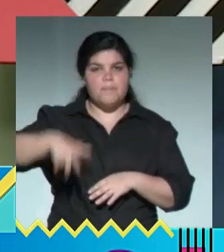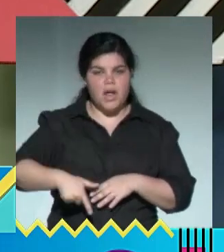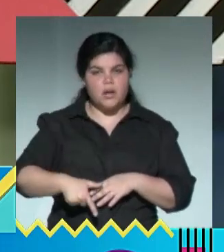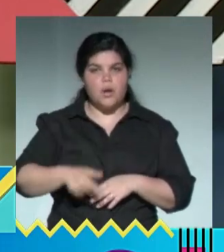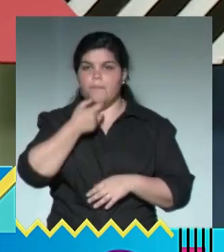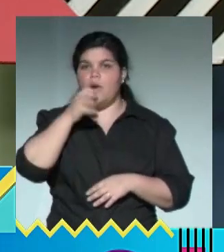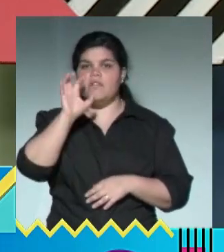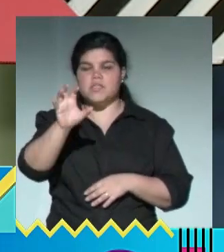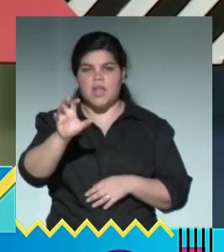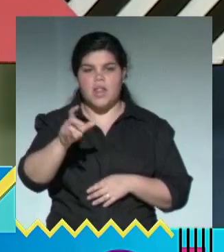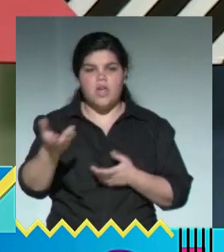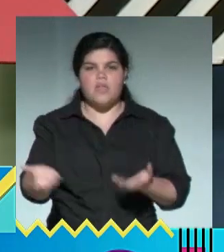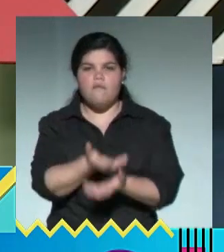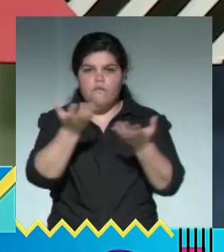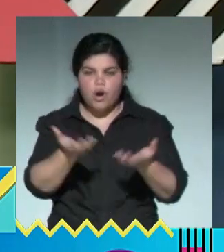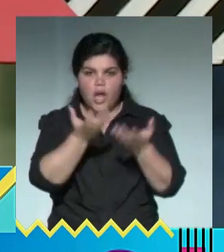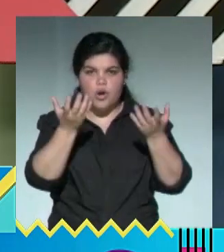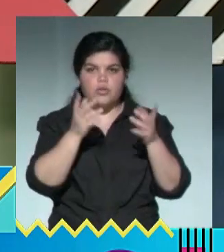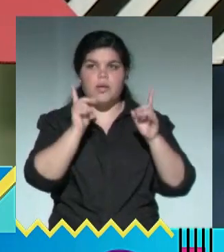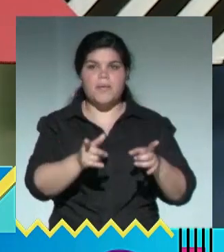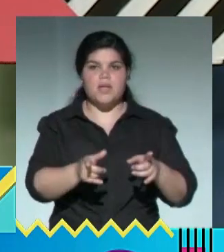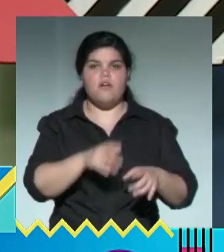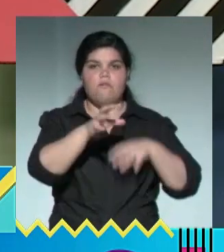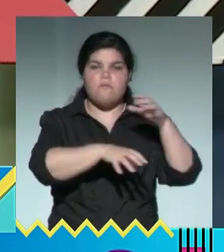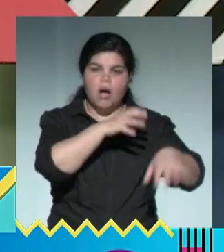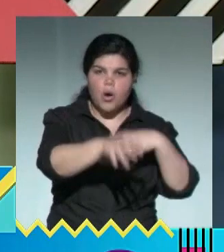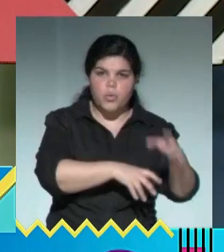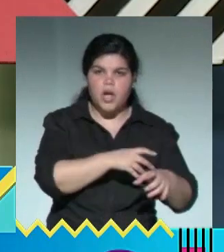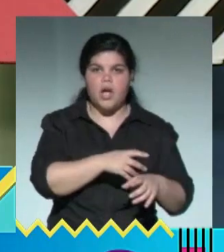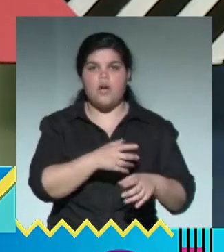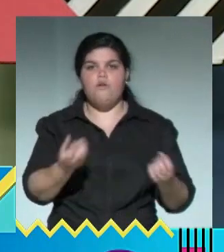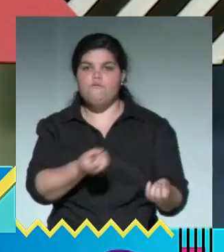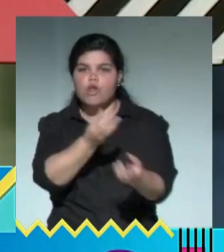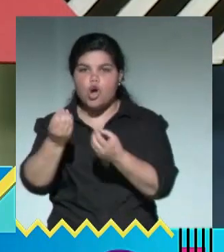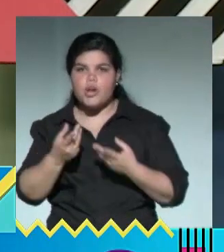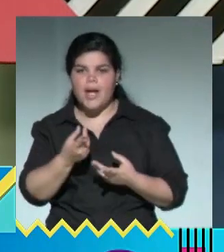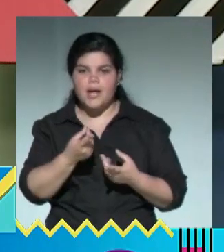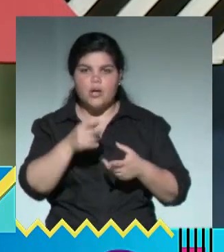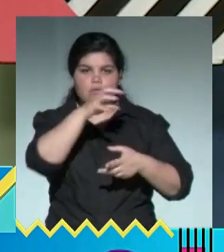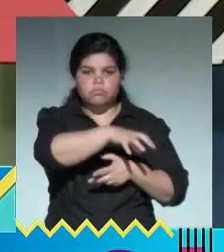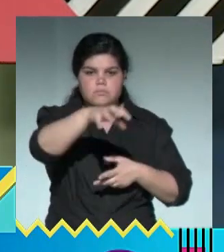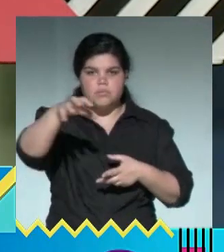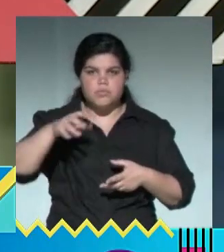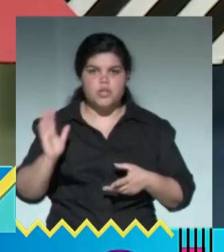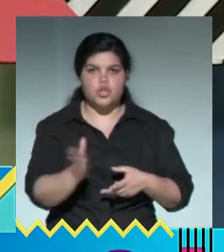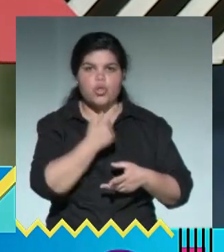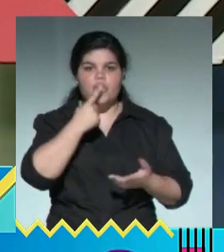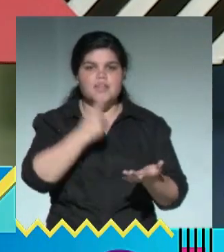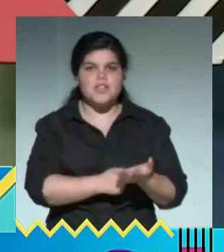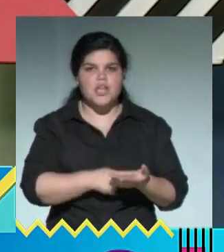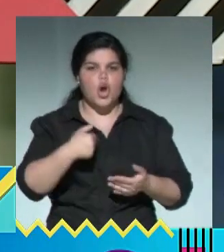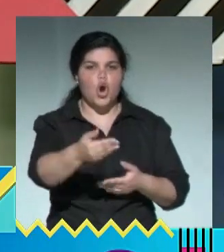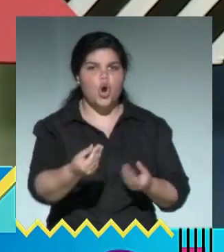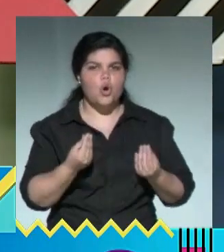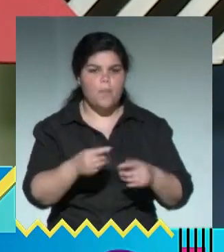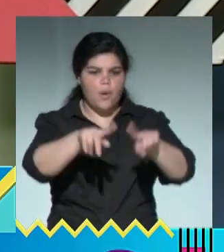Fuego, que es el Departamento de Fauna, que es el Departamento de Flora. Son ellos los que van a determinar de qué manera, cómo y hasta dónde, y en qué momento se